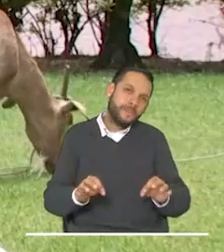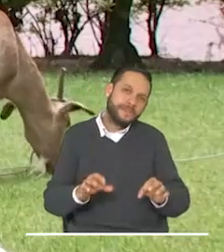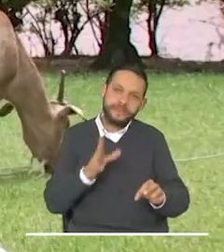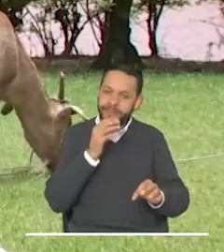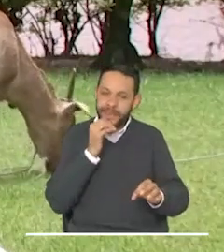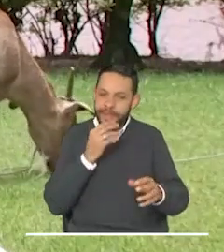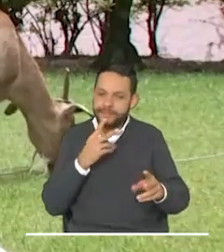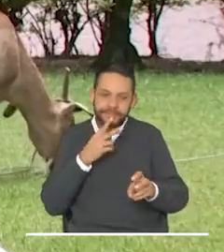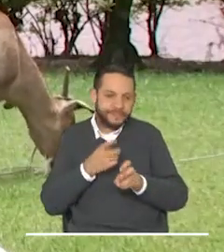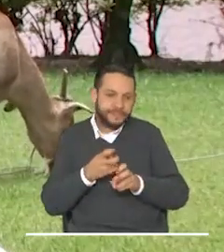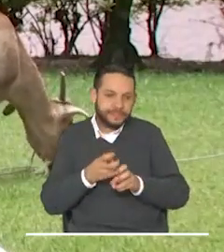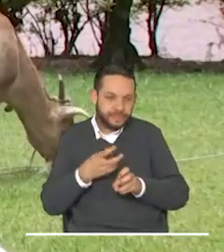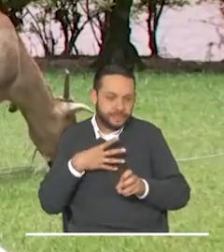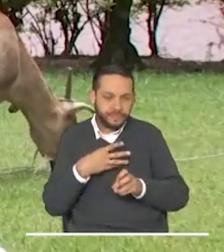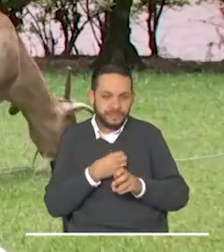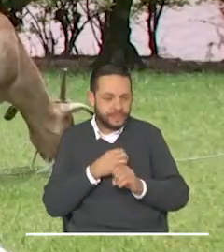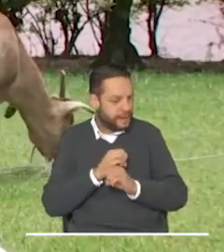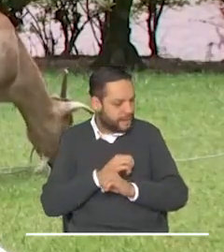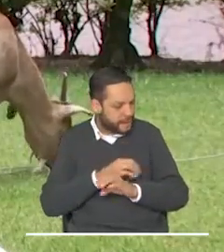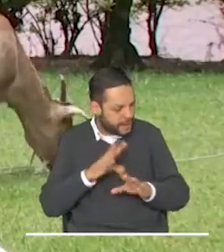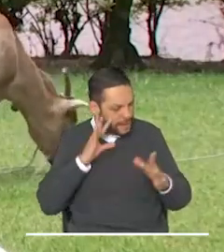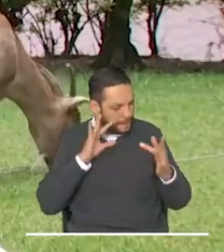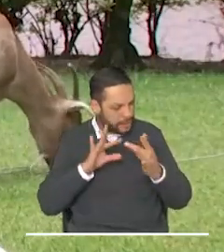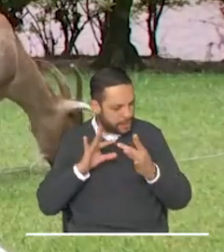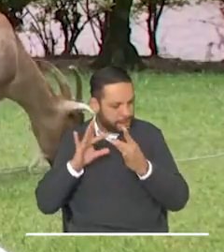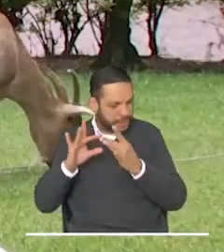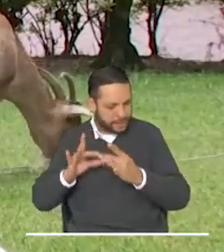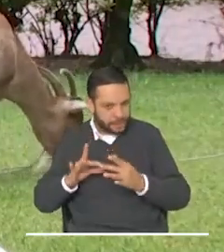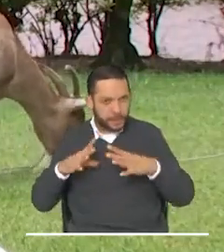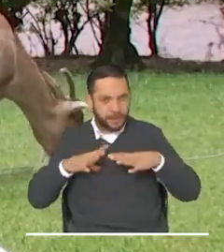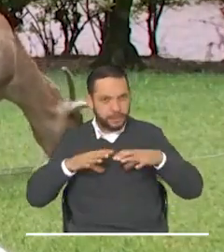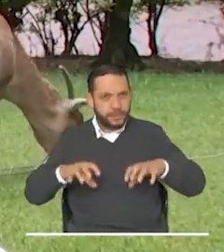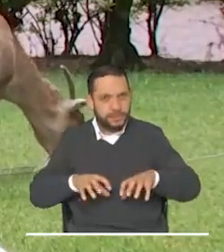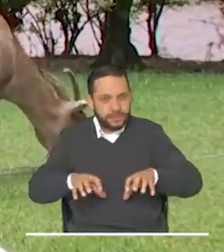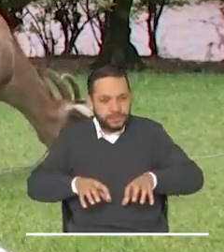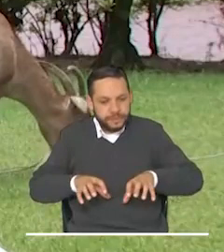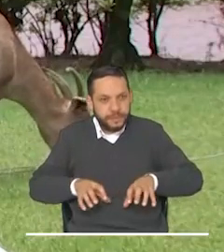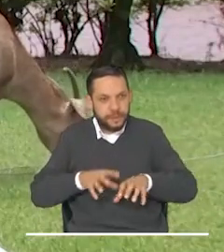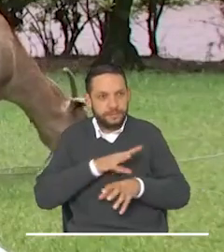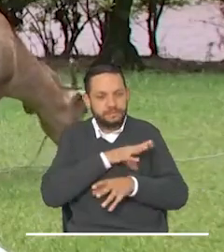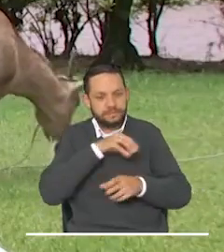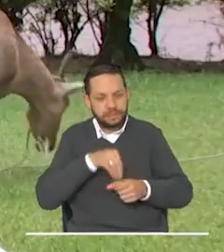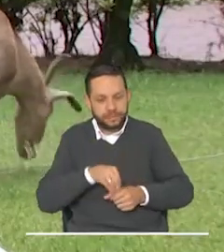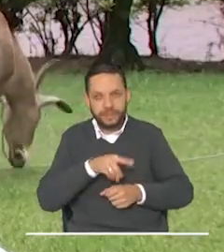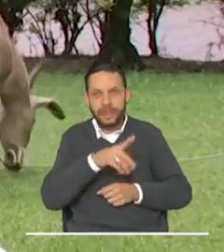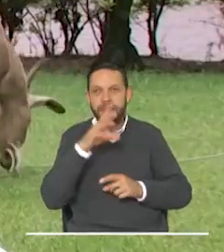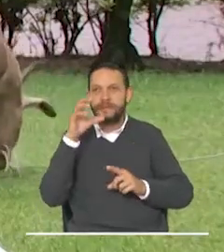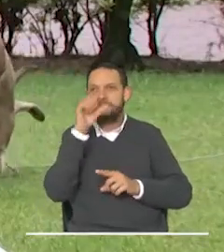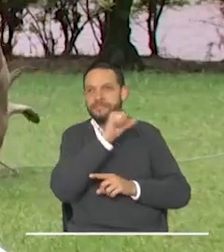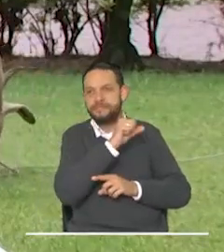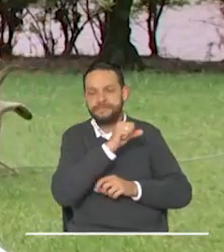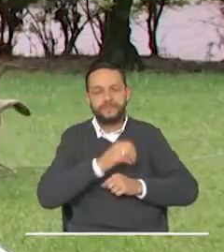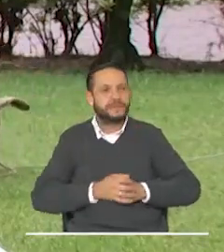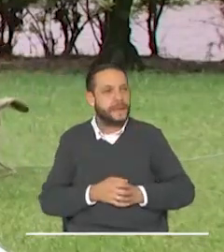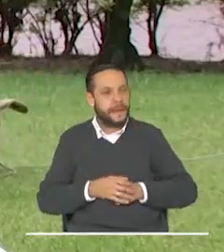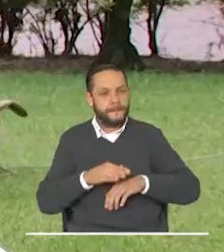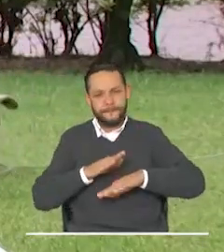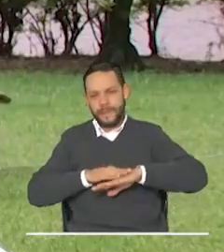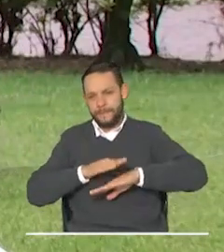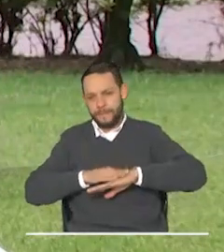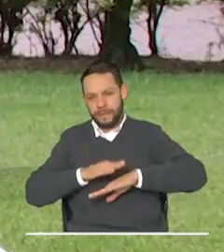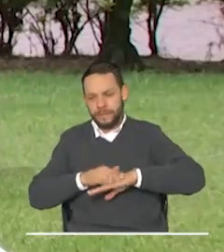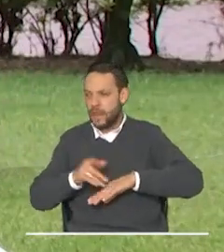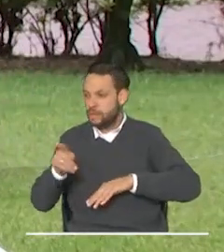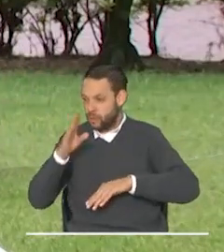Y eso es claro dentro de los proyectos en donde nosotros como médico nos encontramos está claro además frente a tu